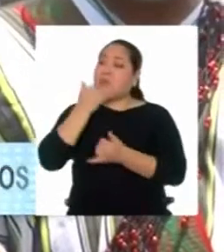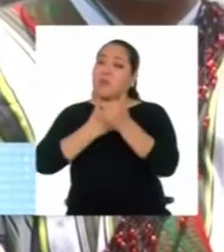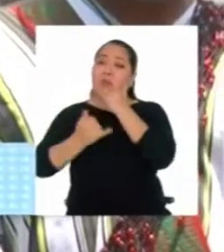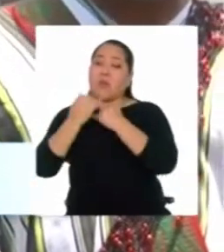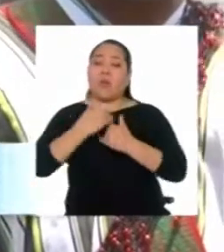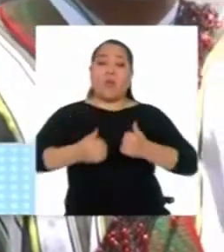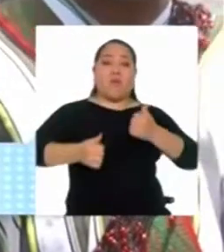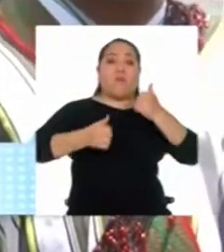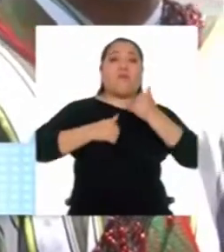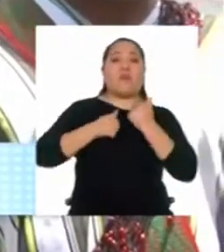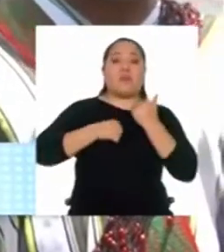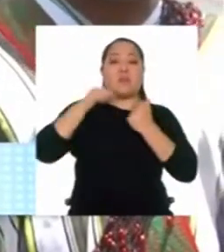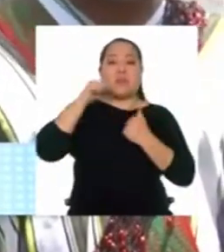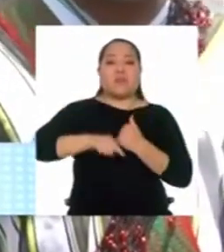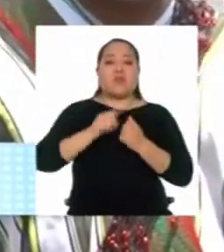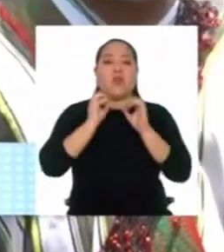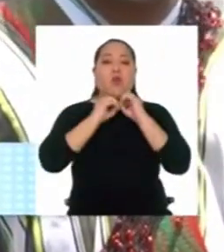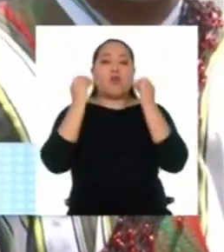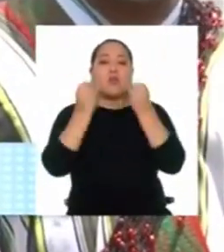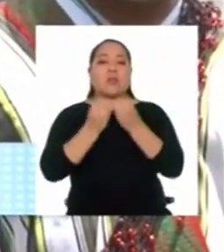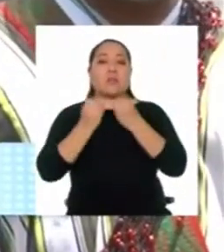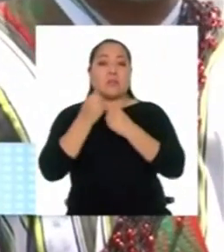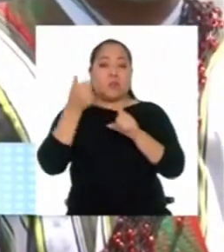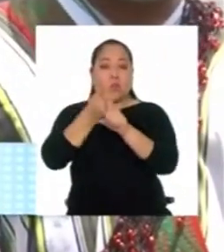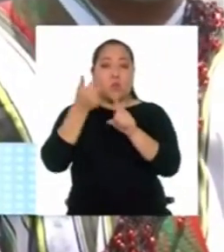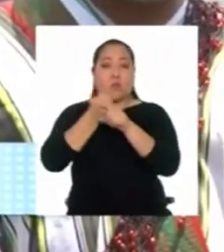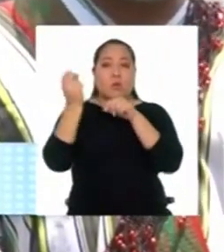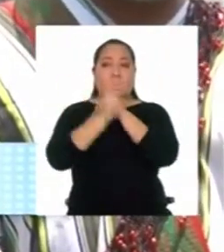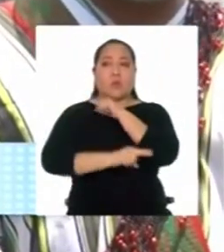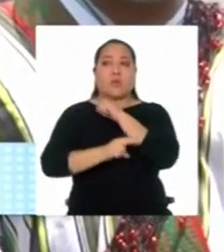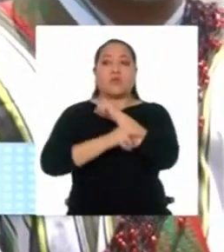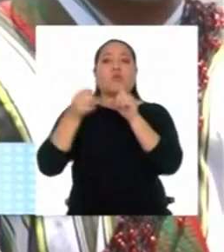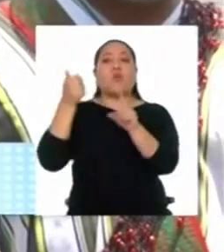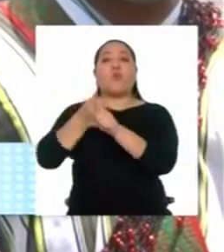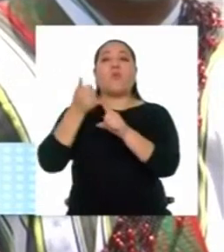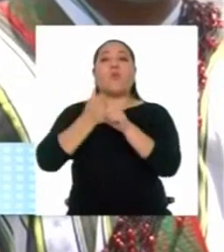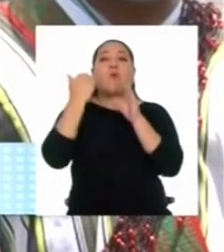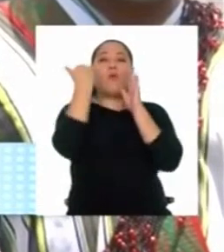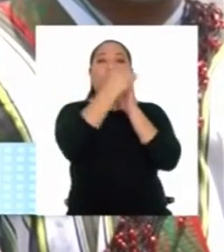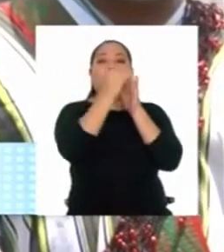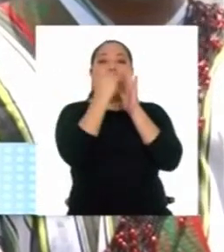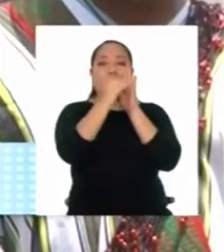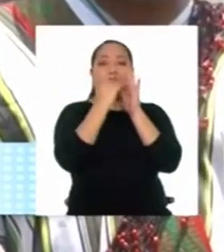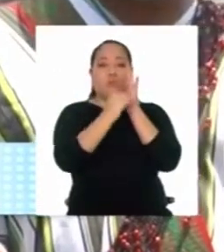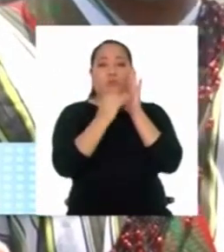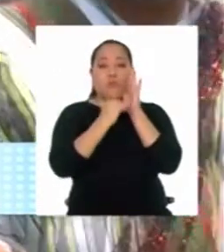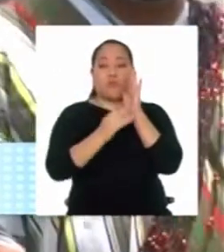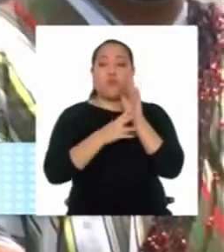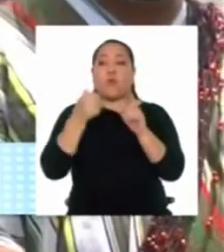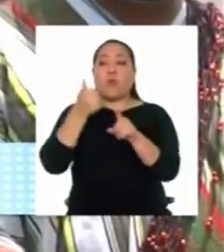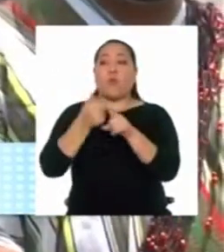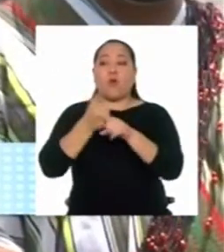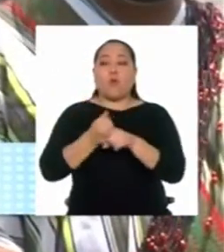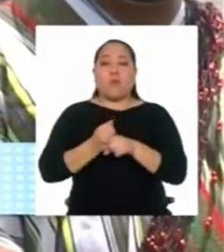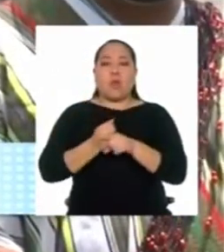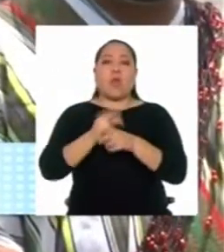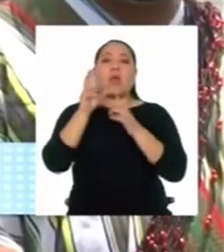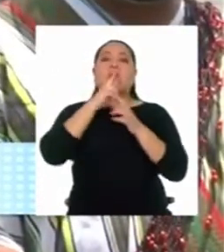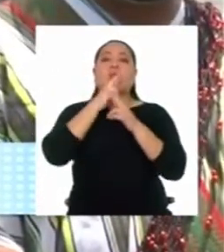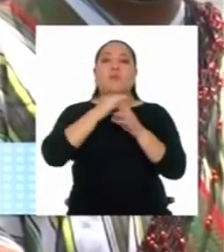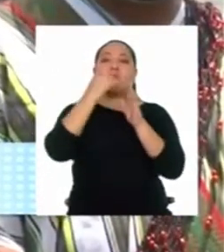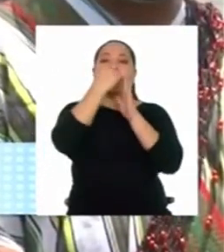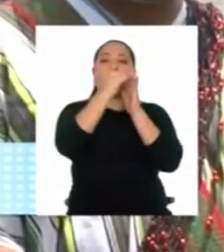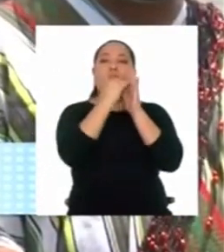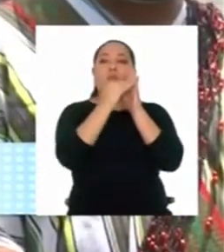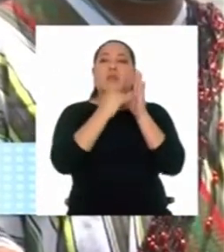Fuerzas Armadas son instituciones tutelares de la nación. Tiene su propia línea de carrera y su propia meritocracia. El Congreso